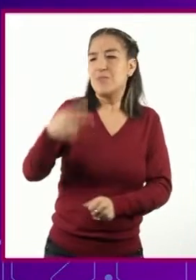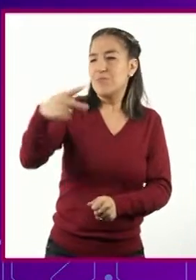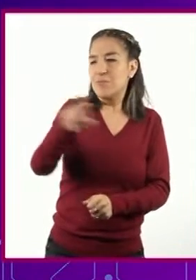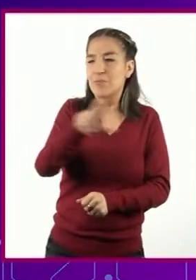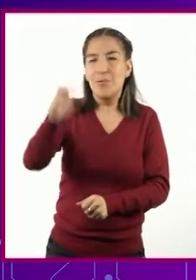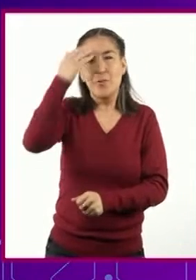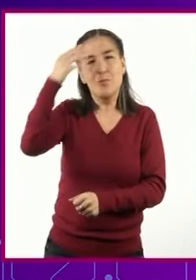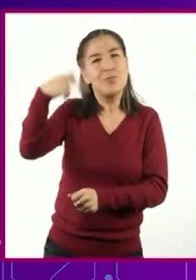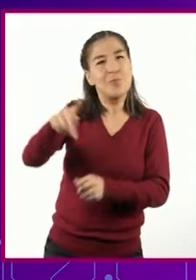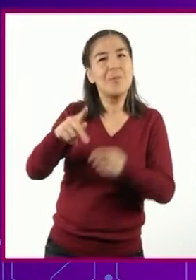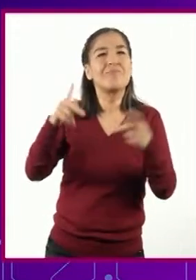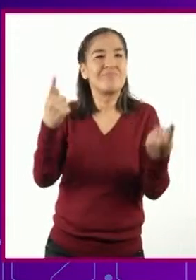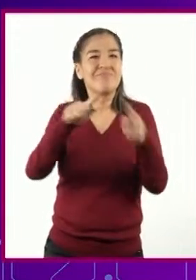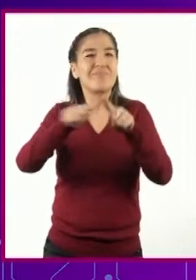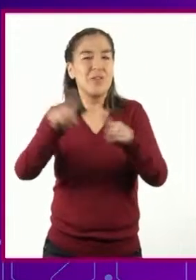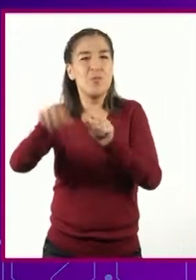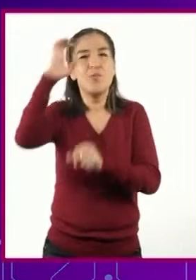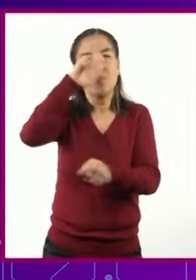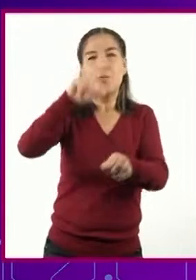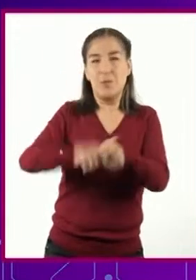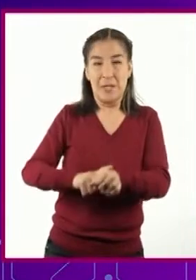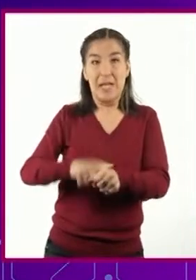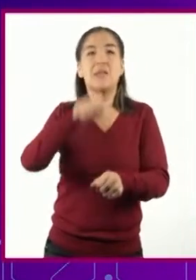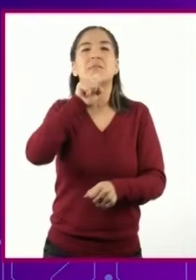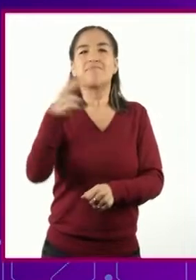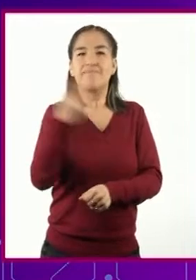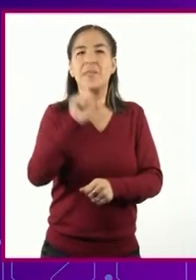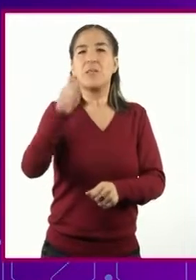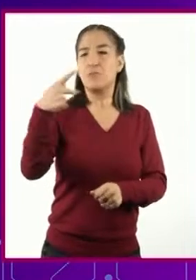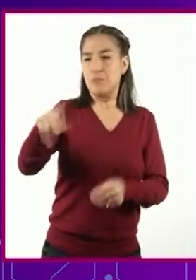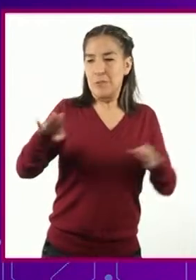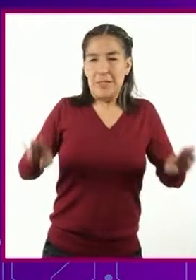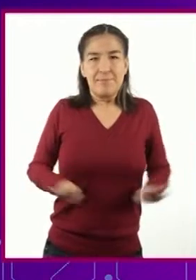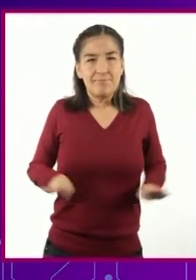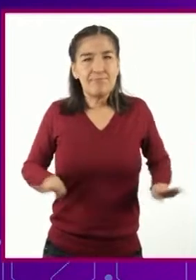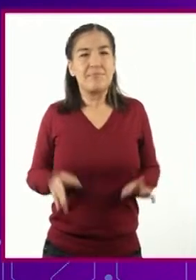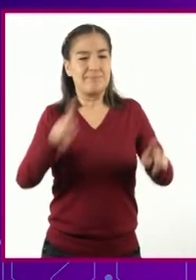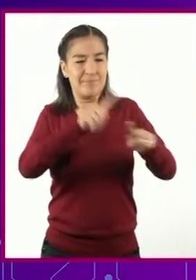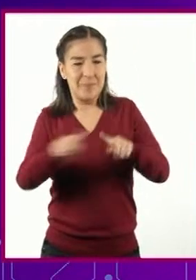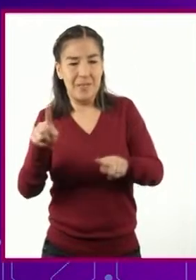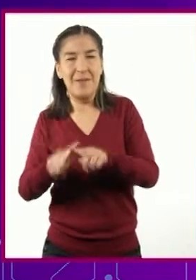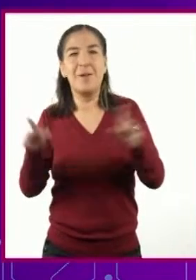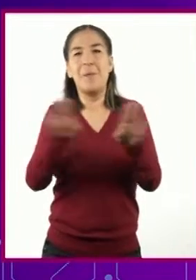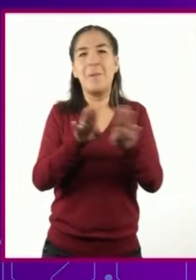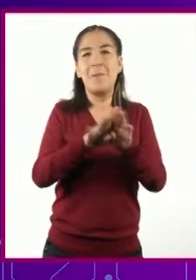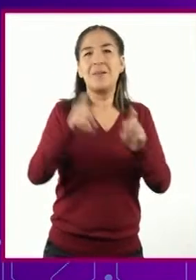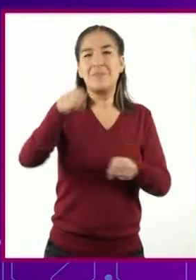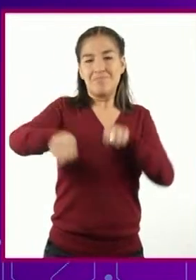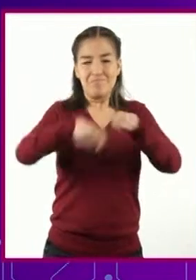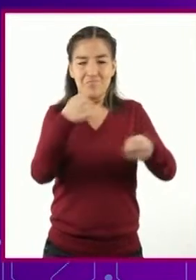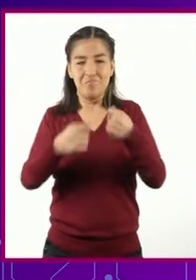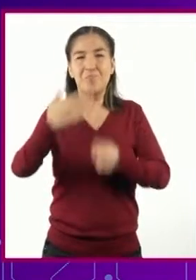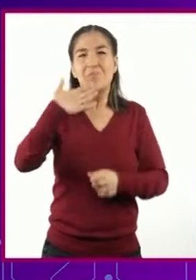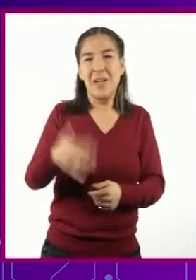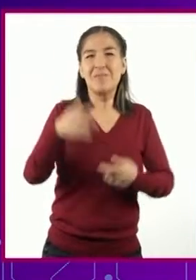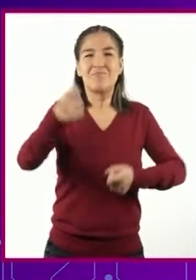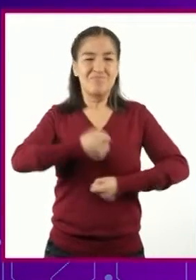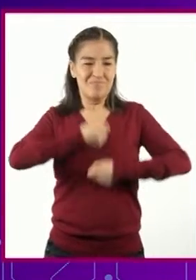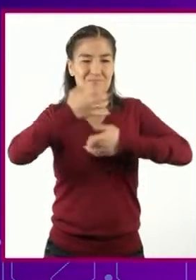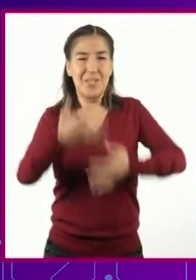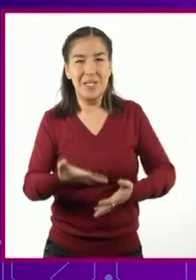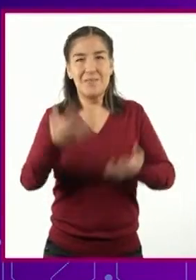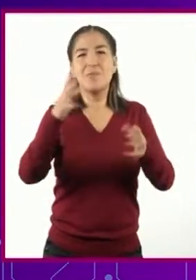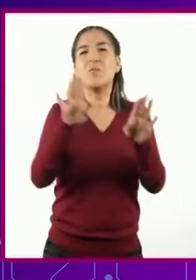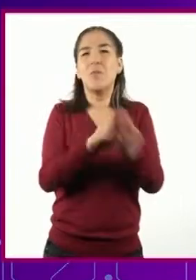identidades culturales. También es necesario apreciar su carácter dinámico, sus diversas dimensiones y expresiones.